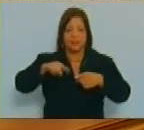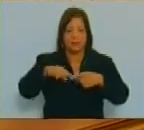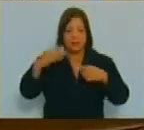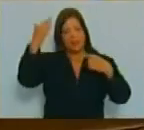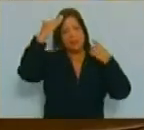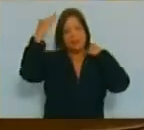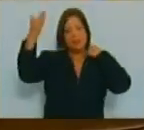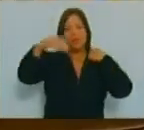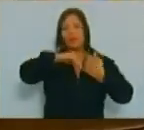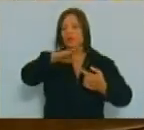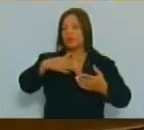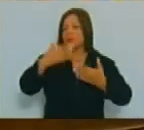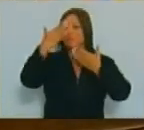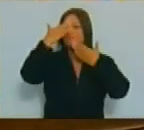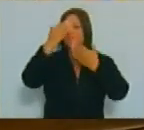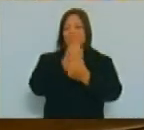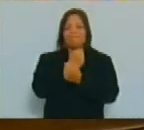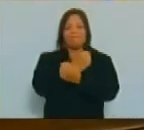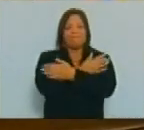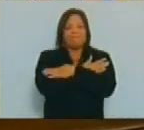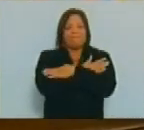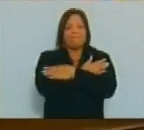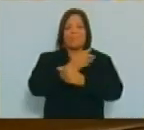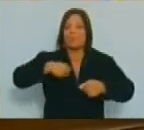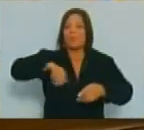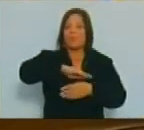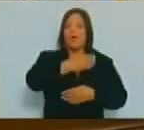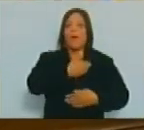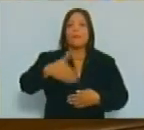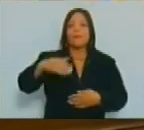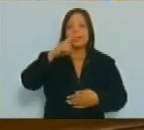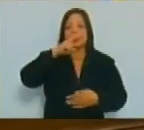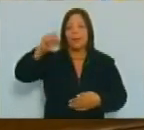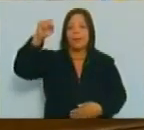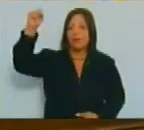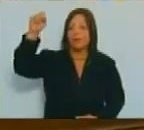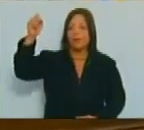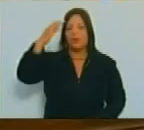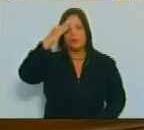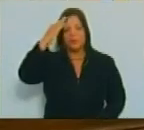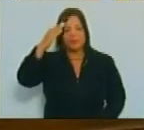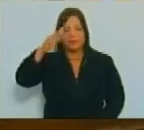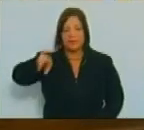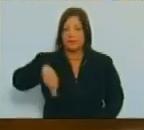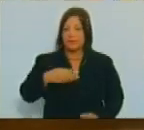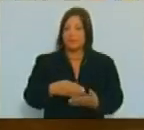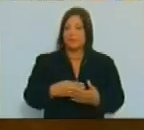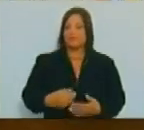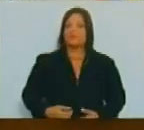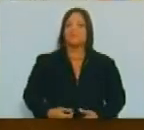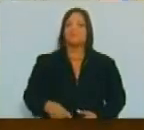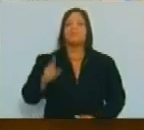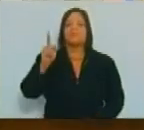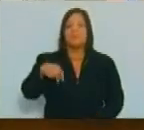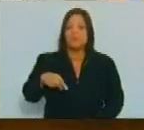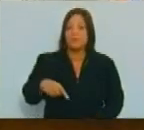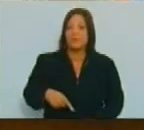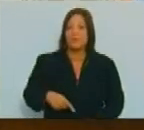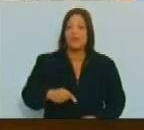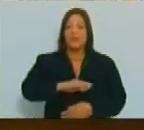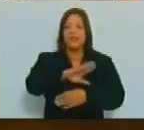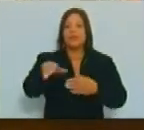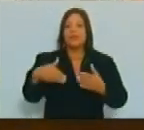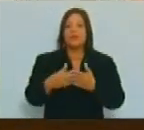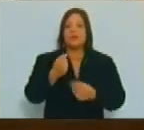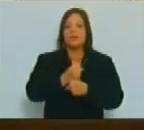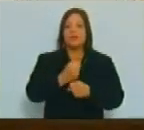saludo afectuoso de parte del presidente de la república nicolás maduro moros de todos los